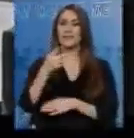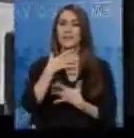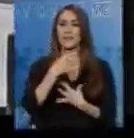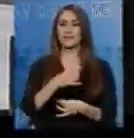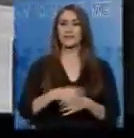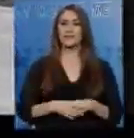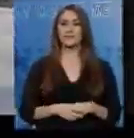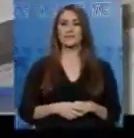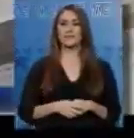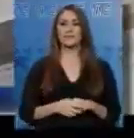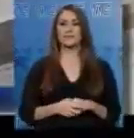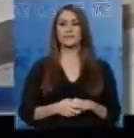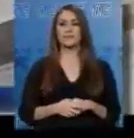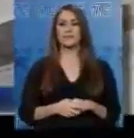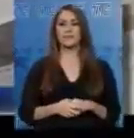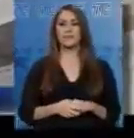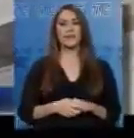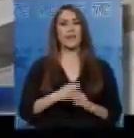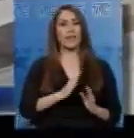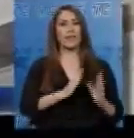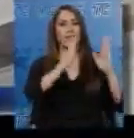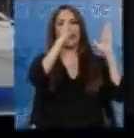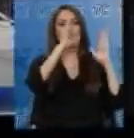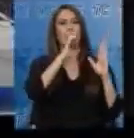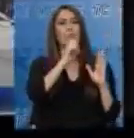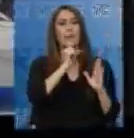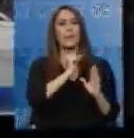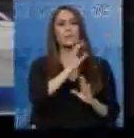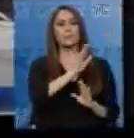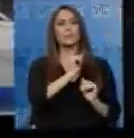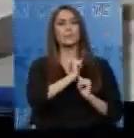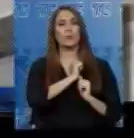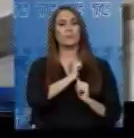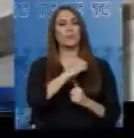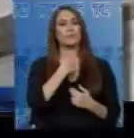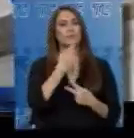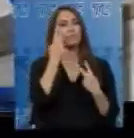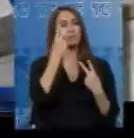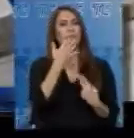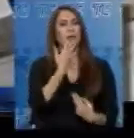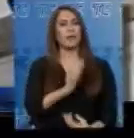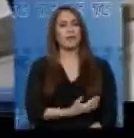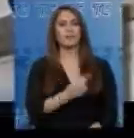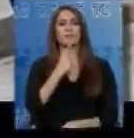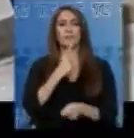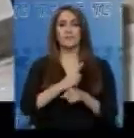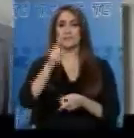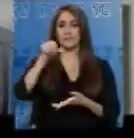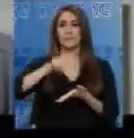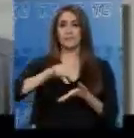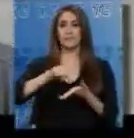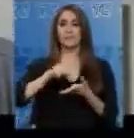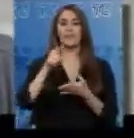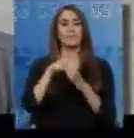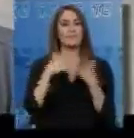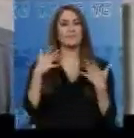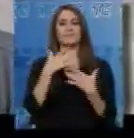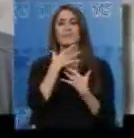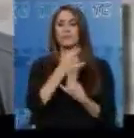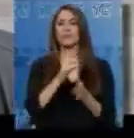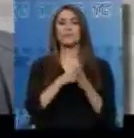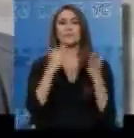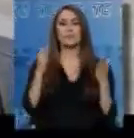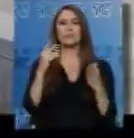Están mucho los edificios viejos. Sol, claro que sí. ¿Te gusta el centro histórico, que podemos apreciarlo? Me gusta muchísimo.